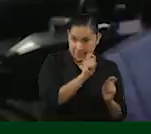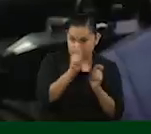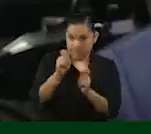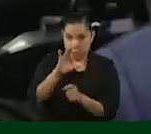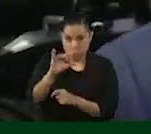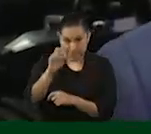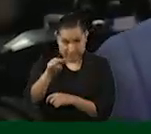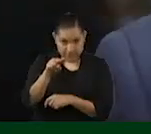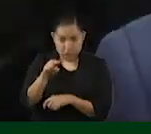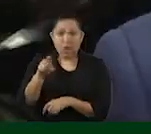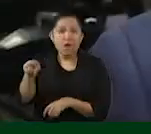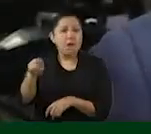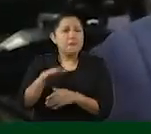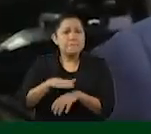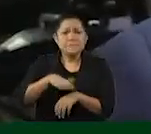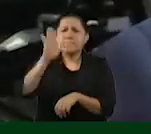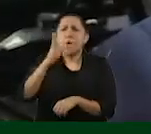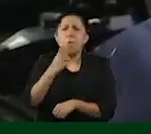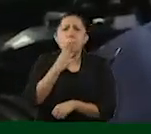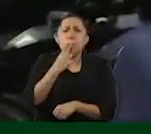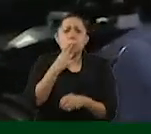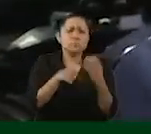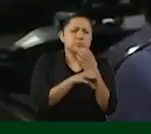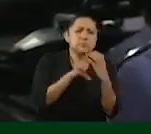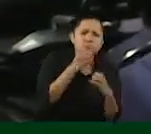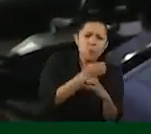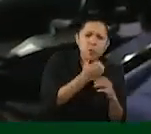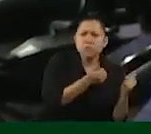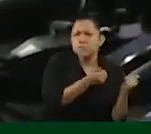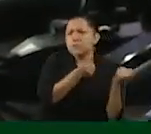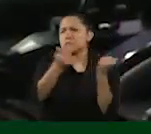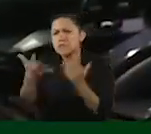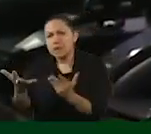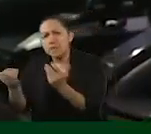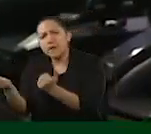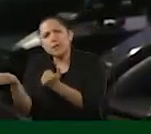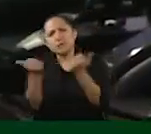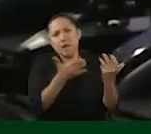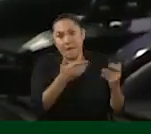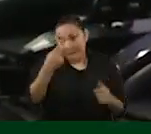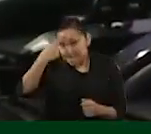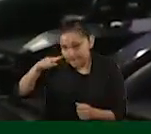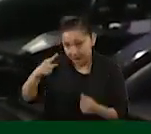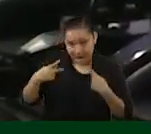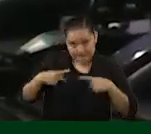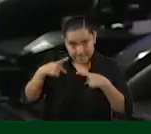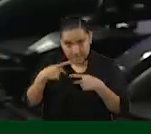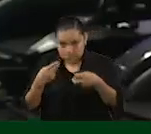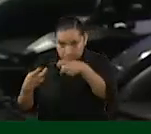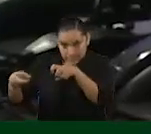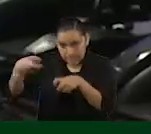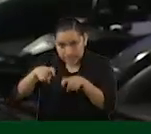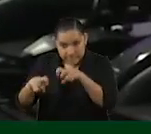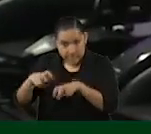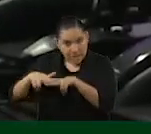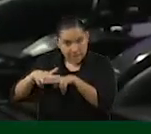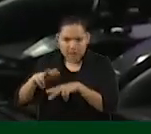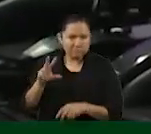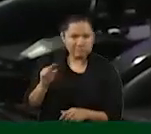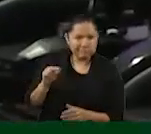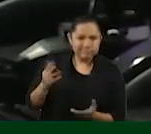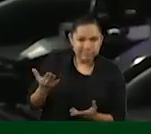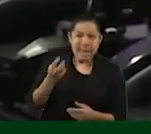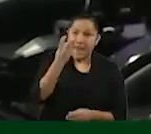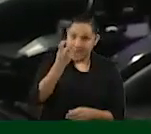solo para carga, no se usan para transporte de personas. Con esta minuta se intenta que el